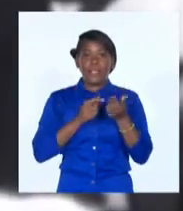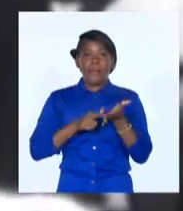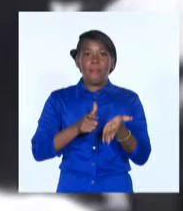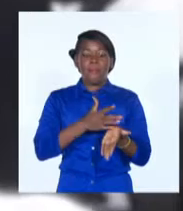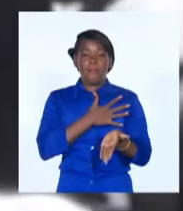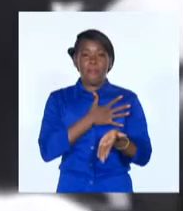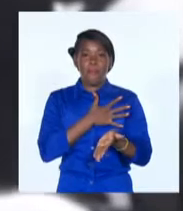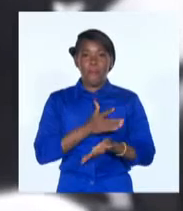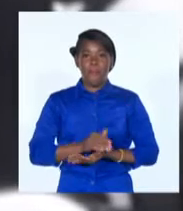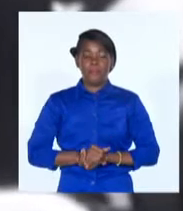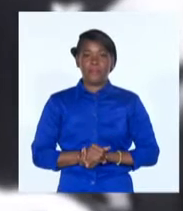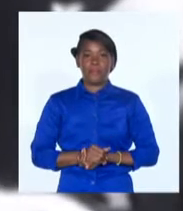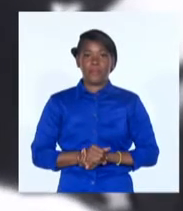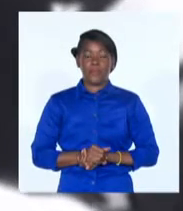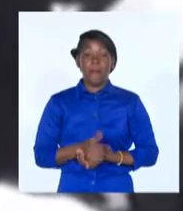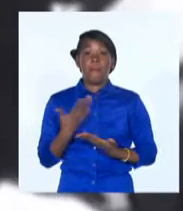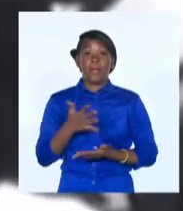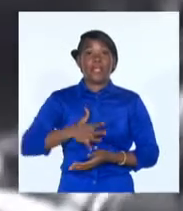la humanidad